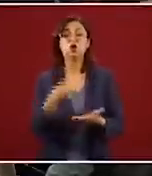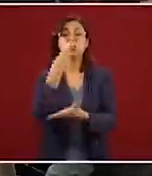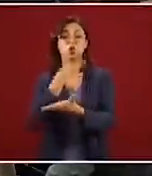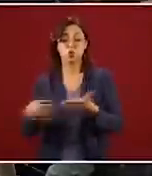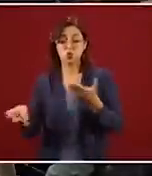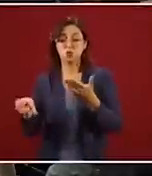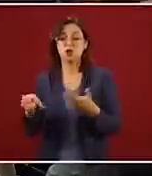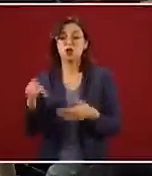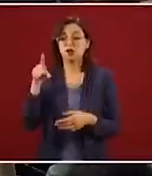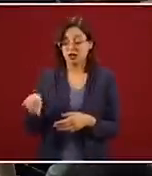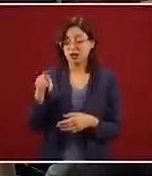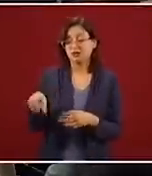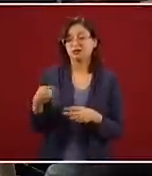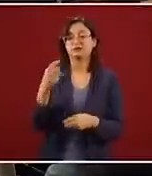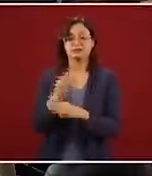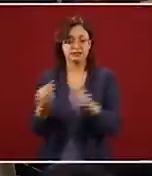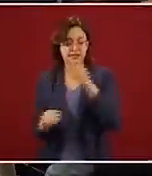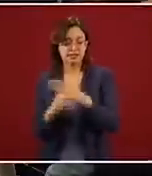la compra de estos equipos,